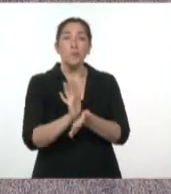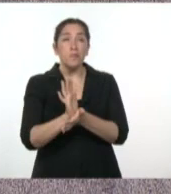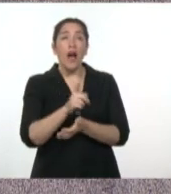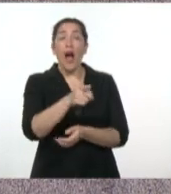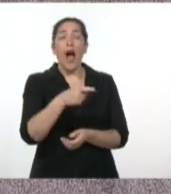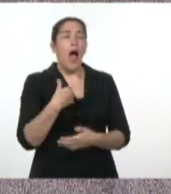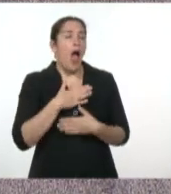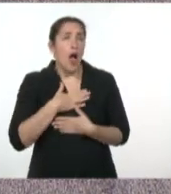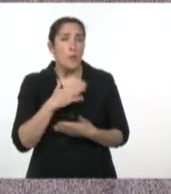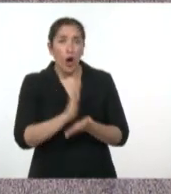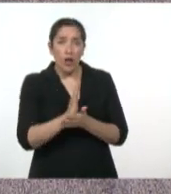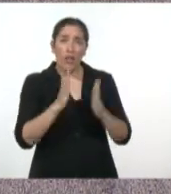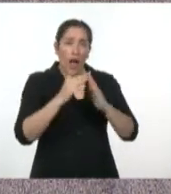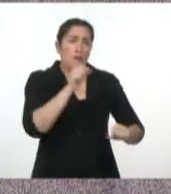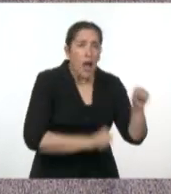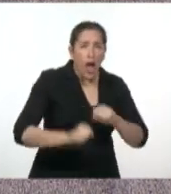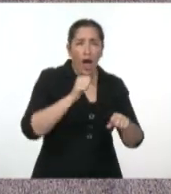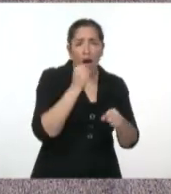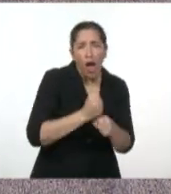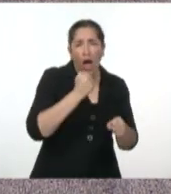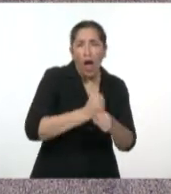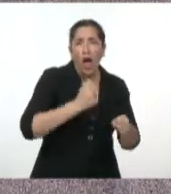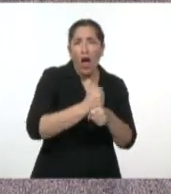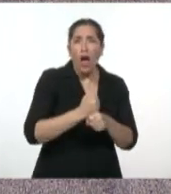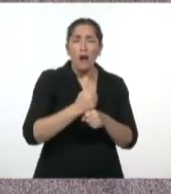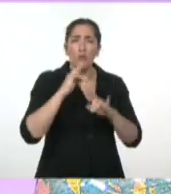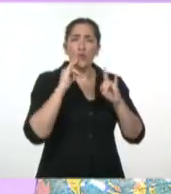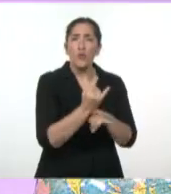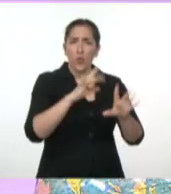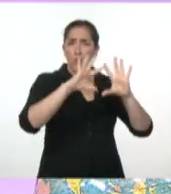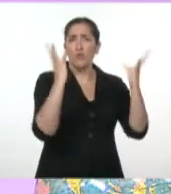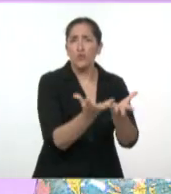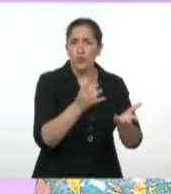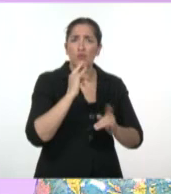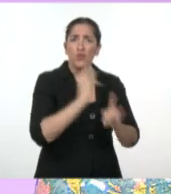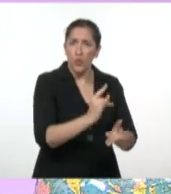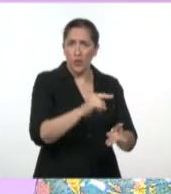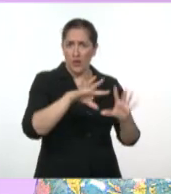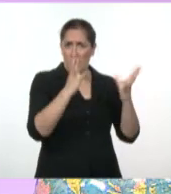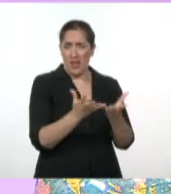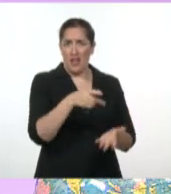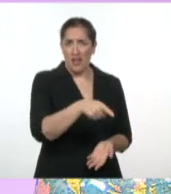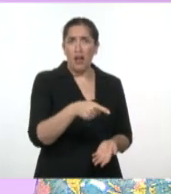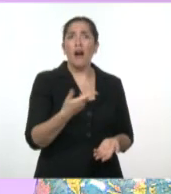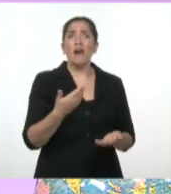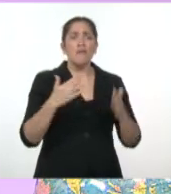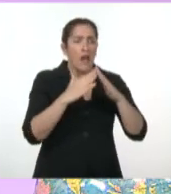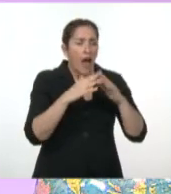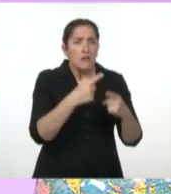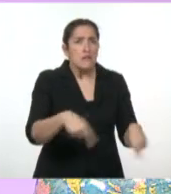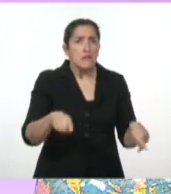pago. Y esto se refiere a que todas las tareas del cuidado, todas las tareas de la limpieza, todas las tareas hogareñas no